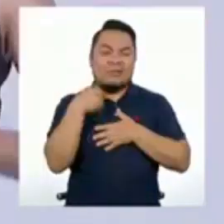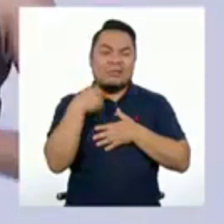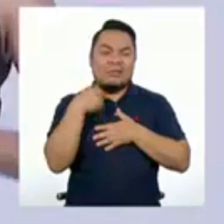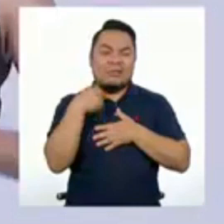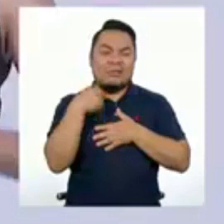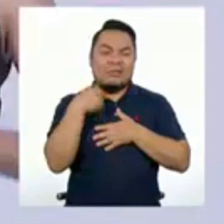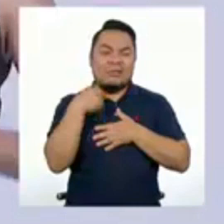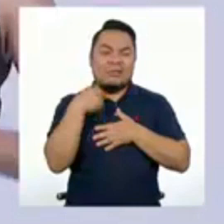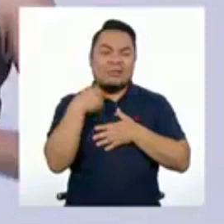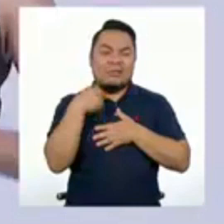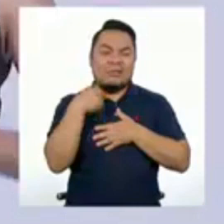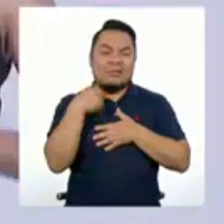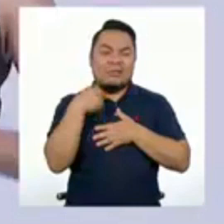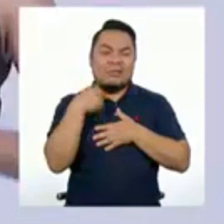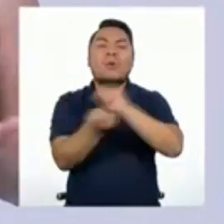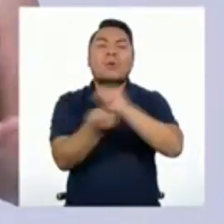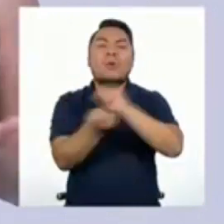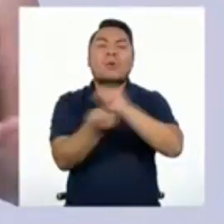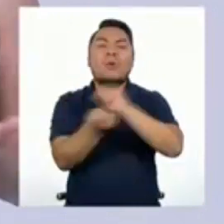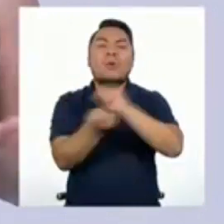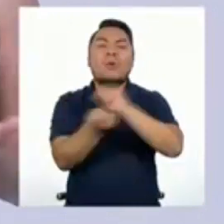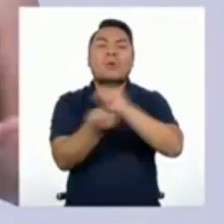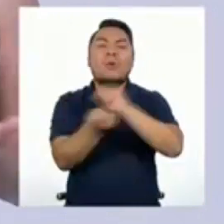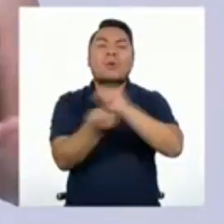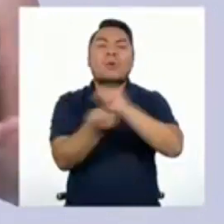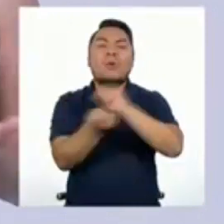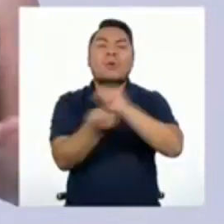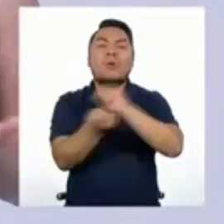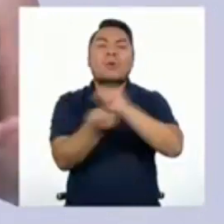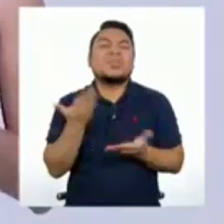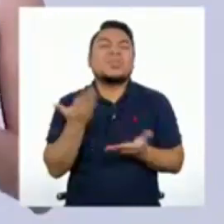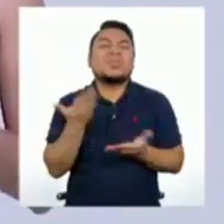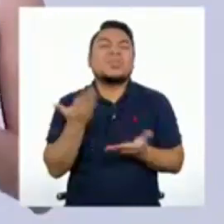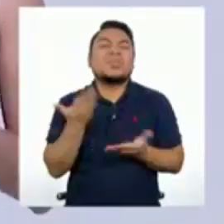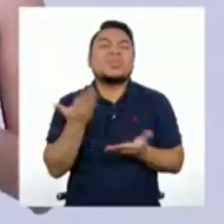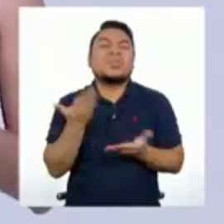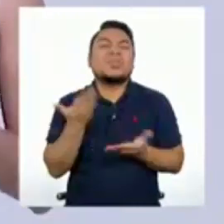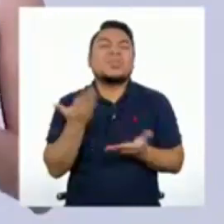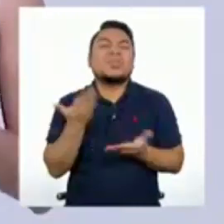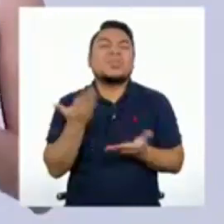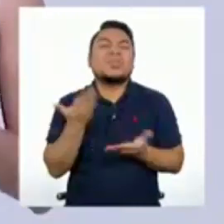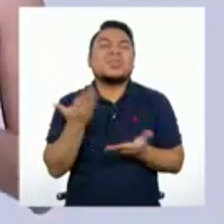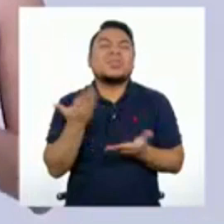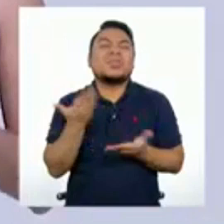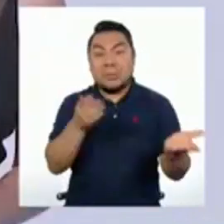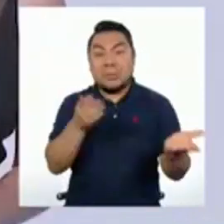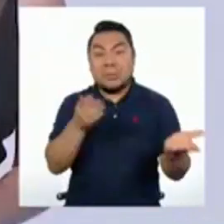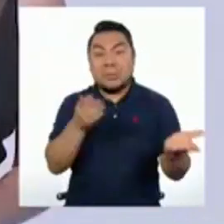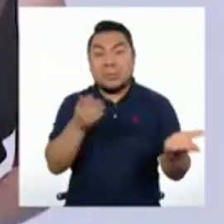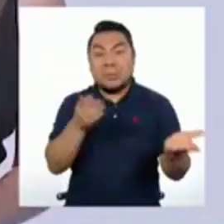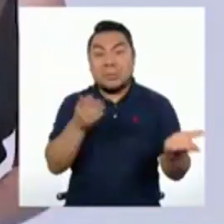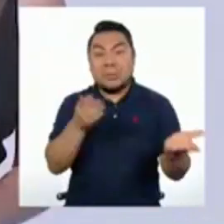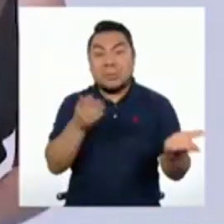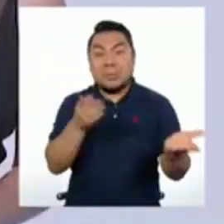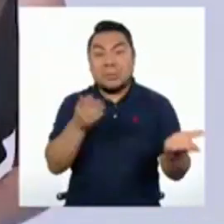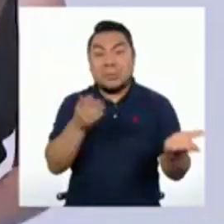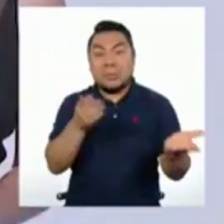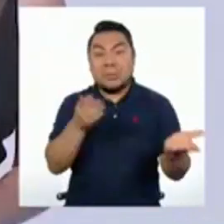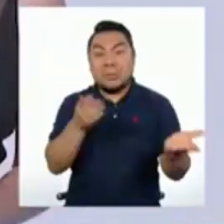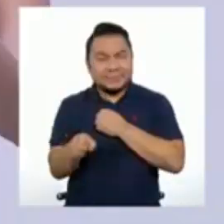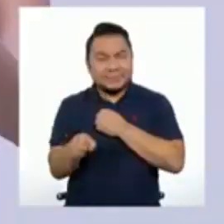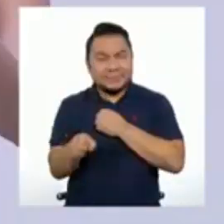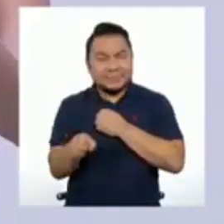residuos? ¿Podríamos inventar alguna solución para ello? ¡Claro que sí! Utilizando el método que siguen